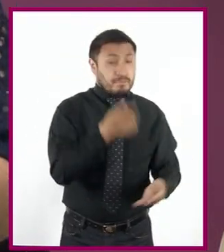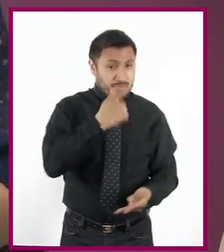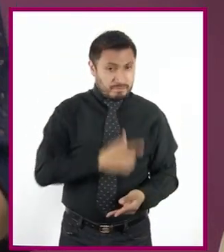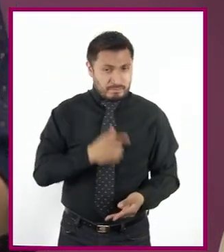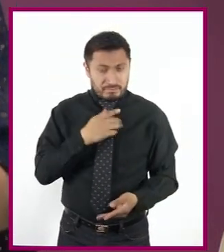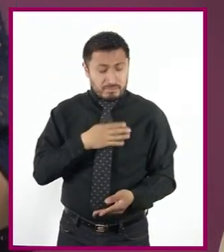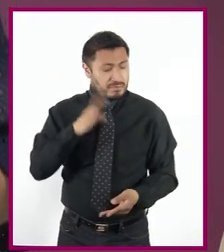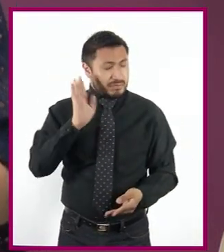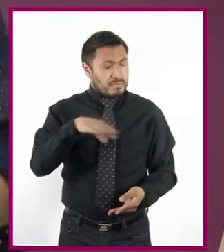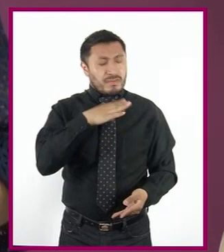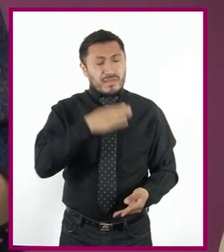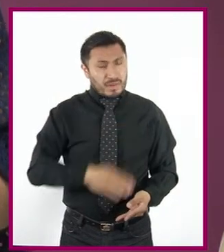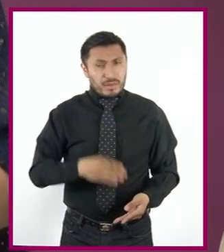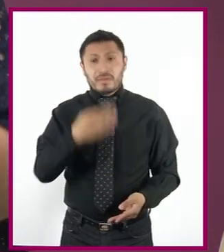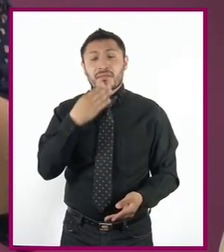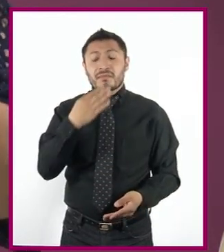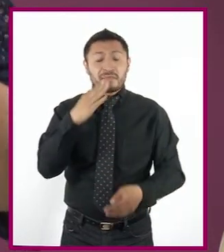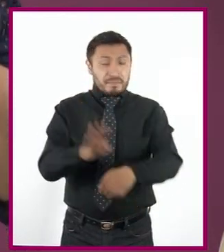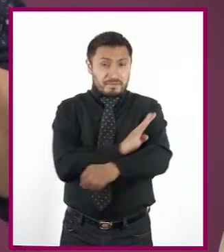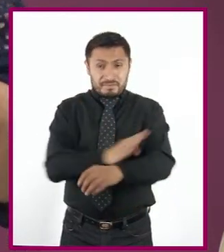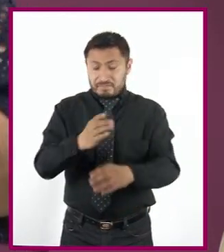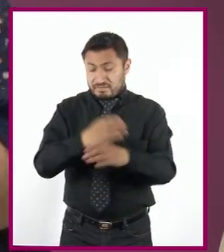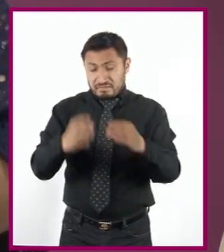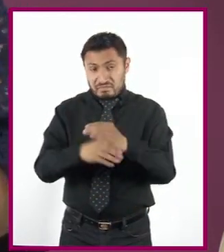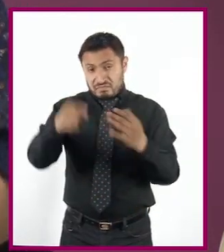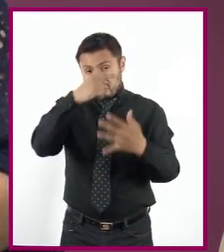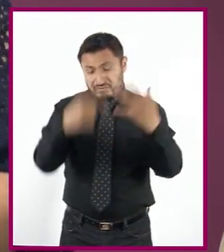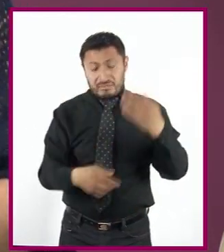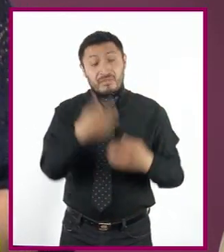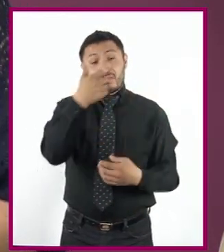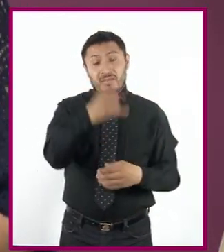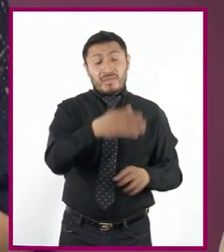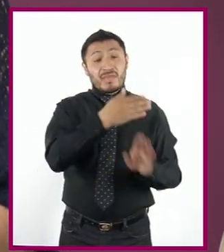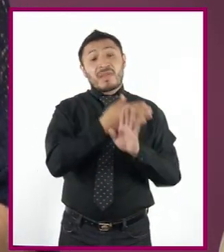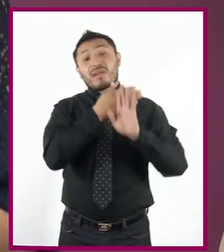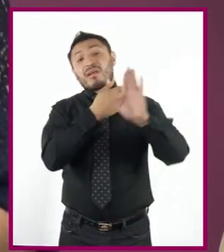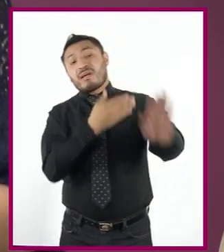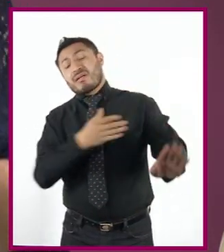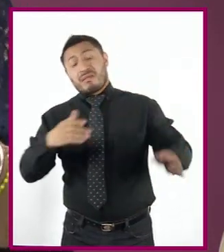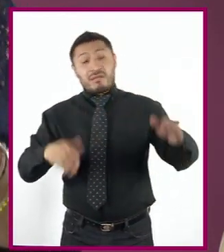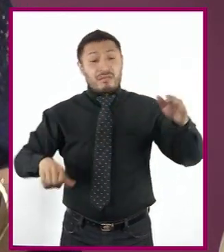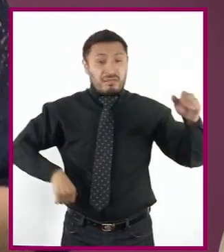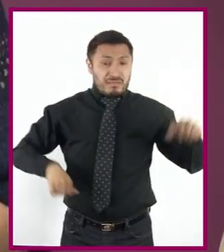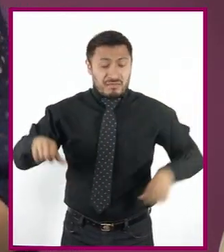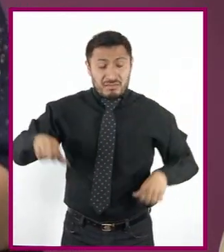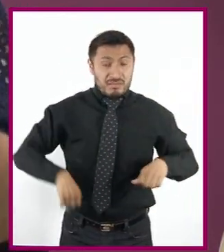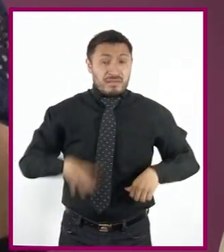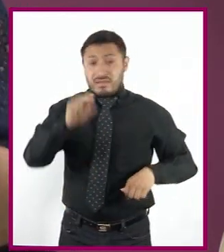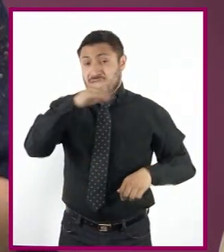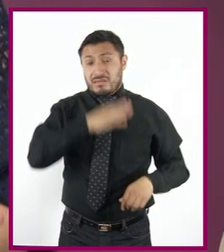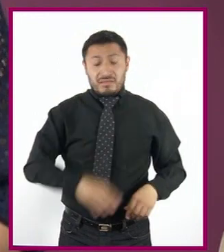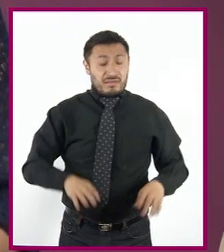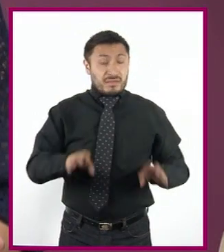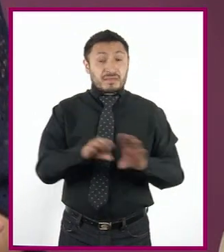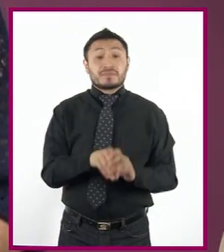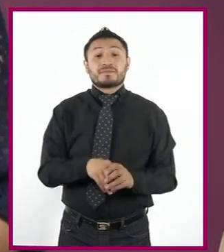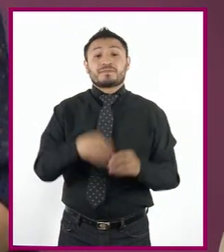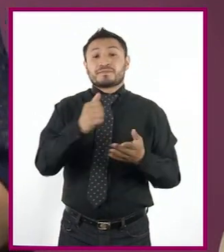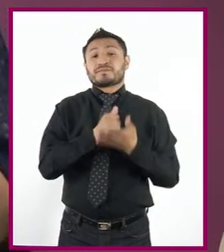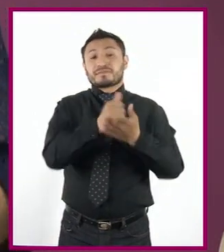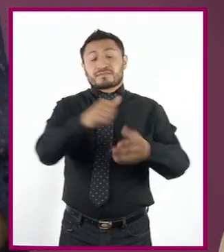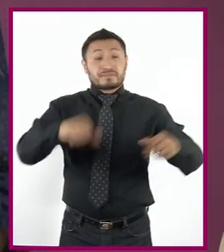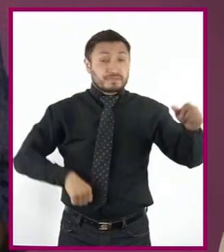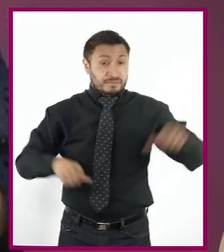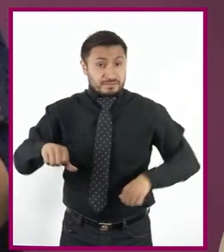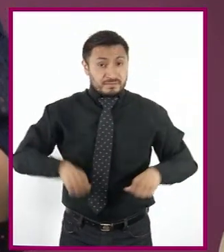bienes, evitando con ello actos injustos como la corrupción, contribuir con nuestras acciones